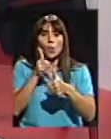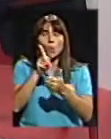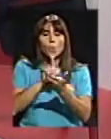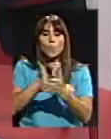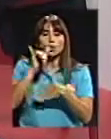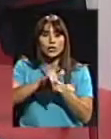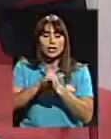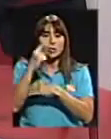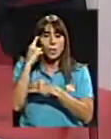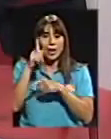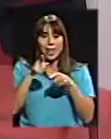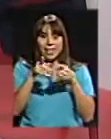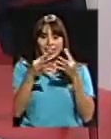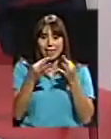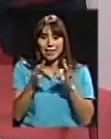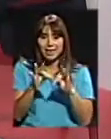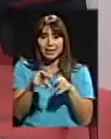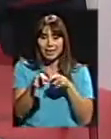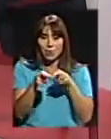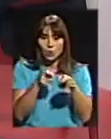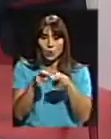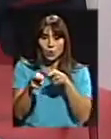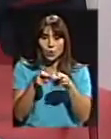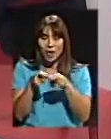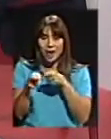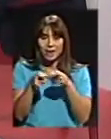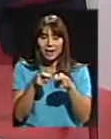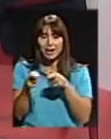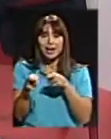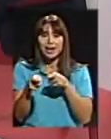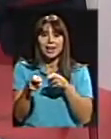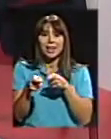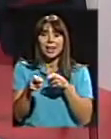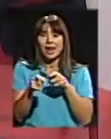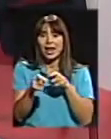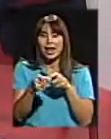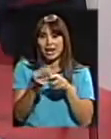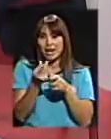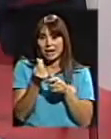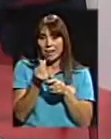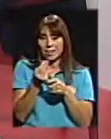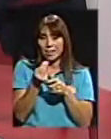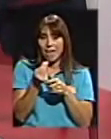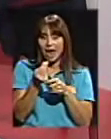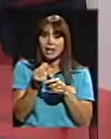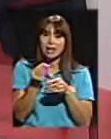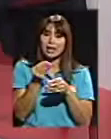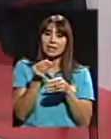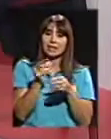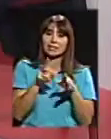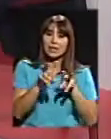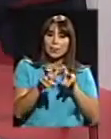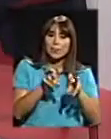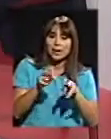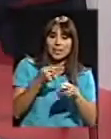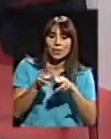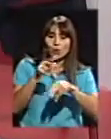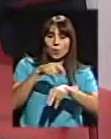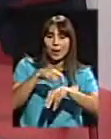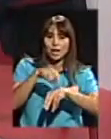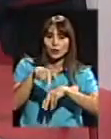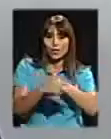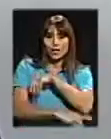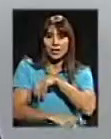de controlar, de reducir el capital de corto plazo que viene al país. La segunda medida